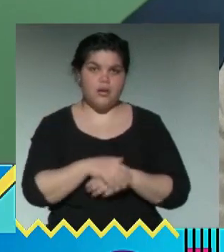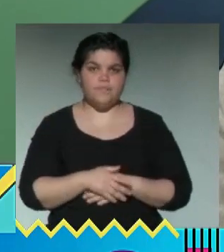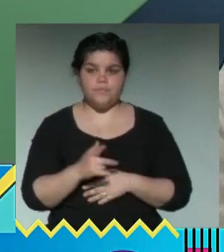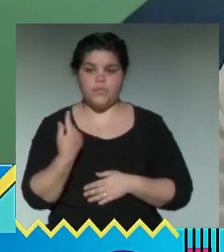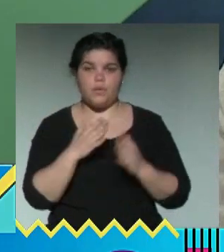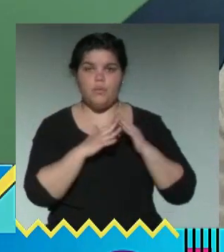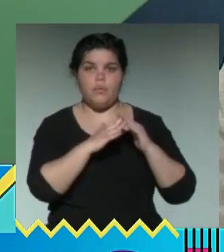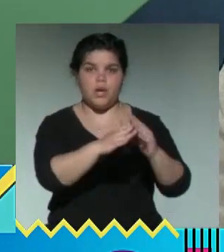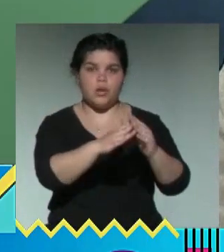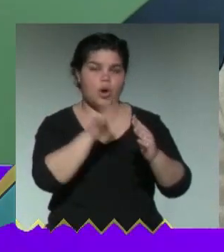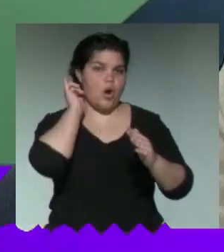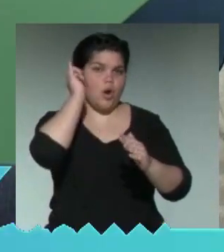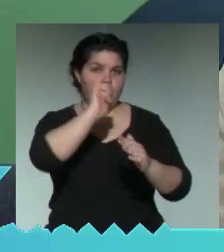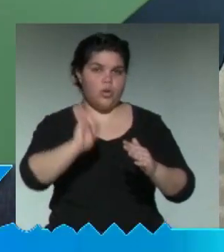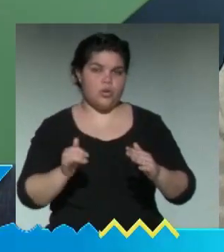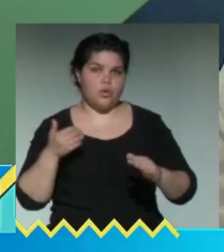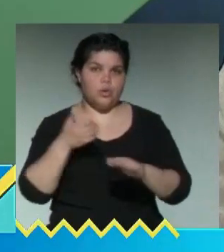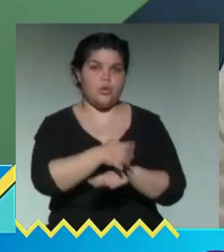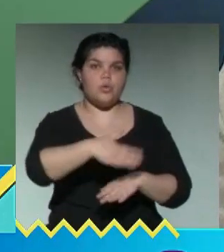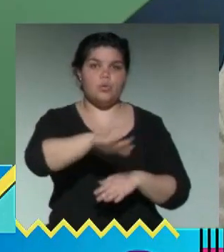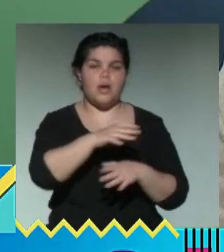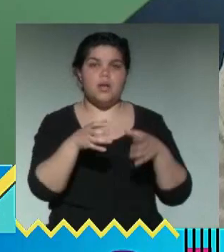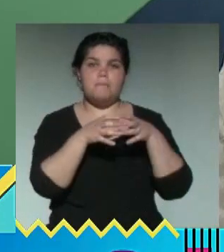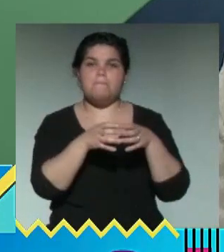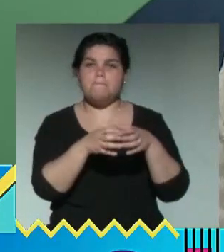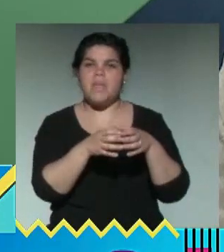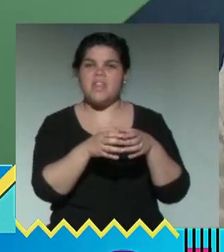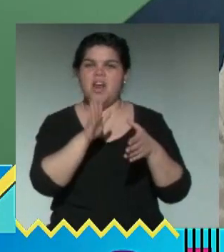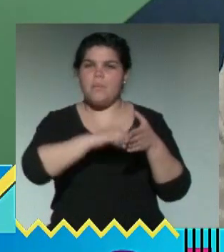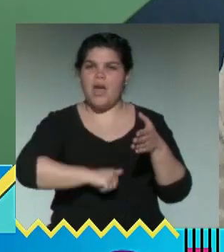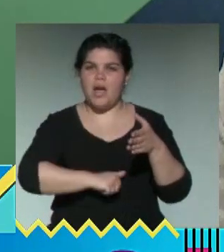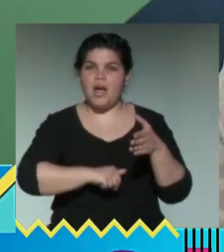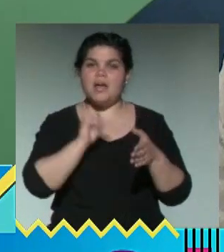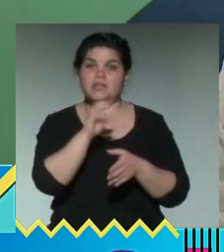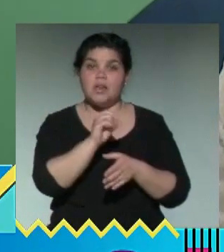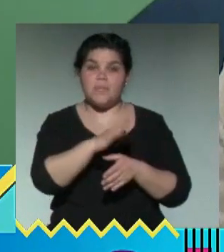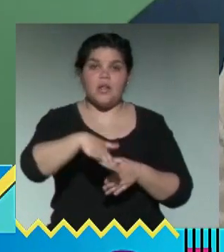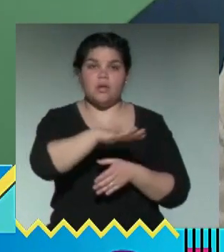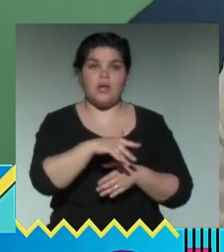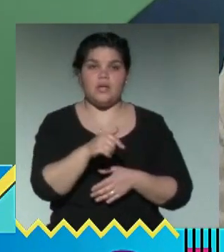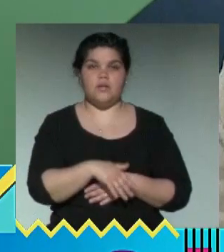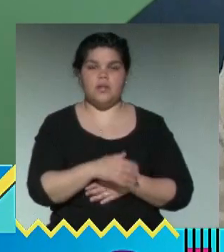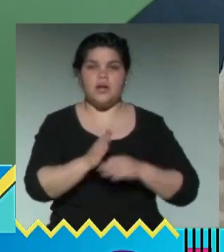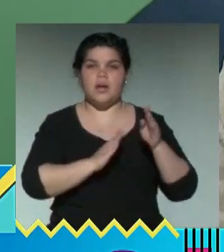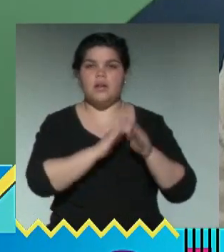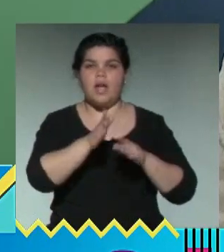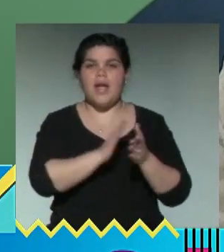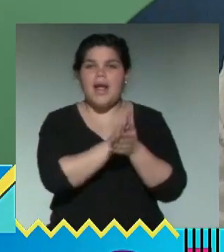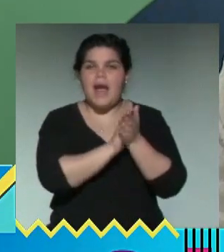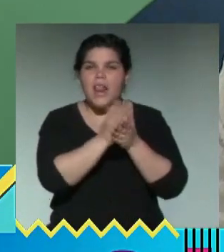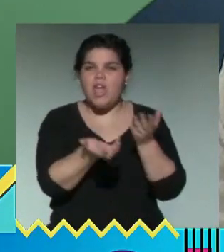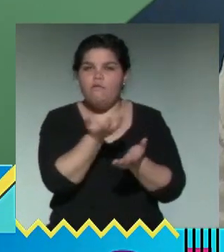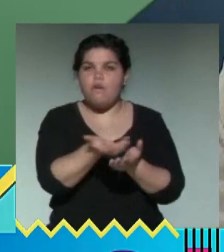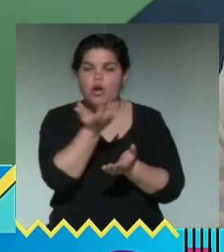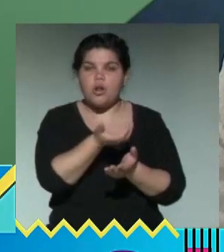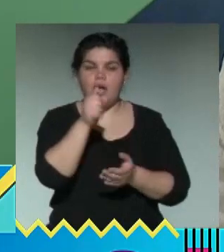barrio en Godoy Cruz, en el barrio Piedras Blancas, donde estamos instalando calefones solares que se fabrican un 80% por materiales reciclables. Hablamos que